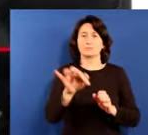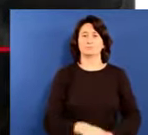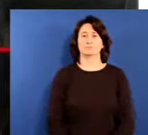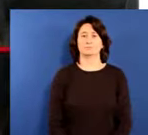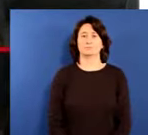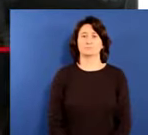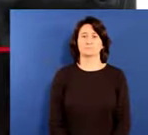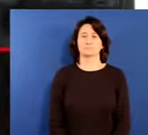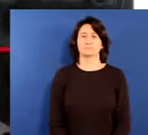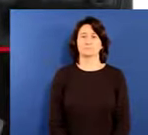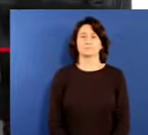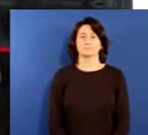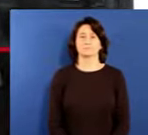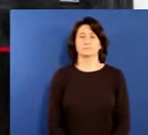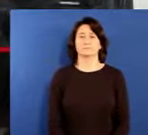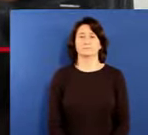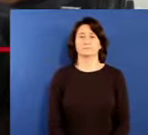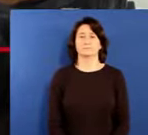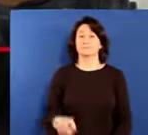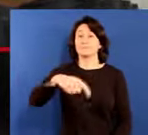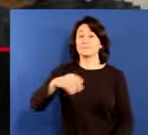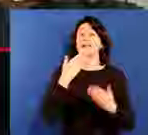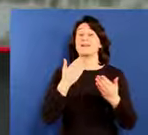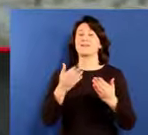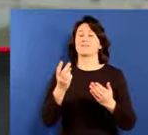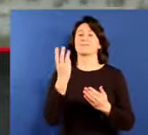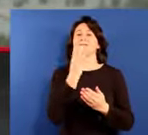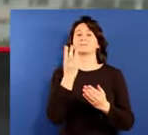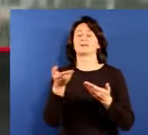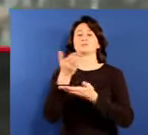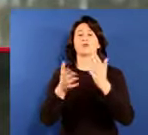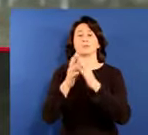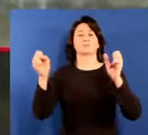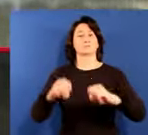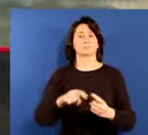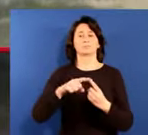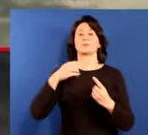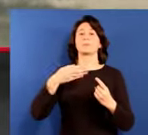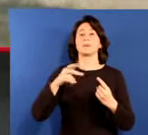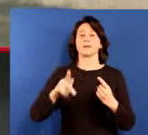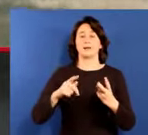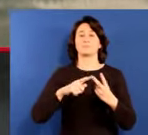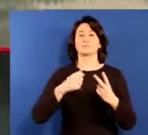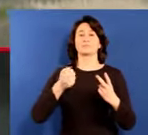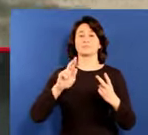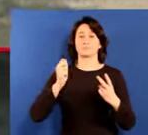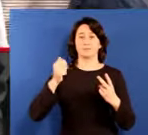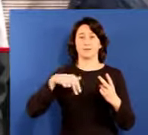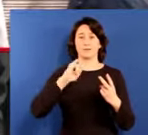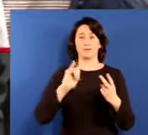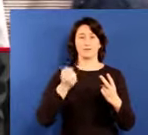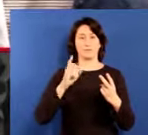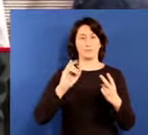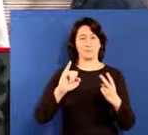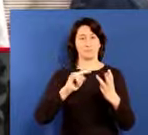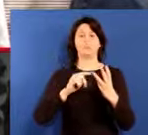único en Europa, un equipamiento innovador y pionero. El proyecto, fruto del convenio suscrito entre BBK, la Sociedad de